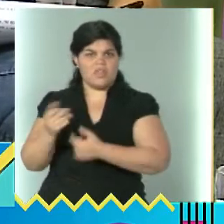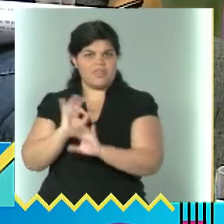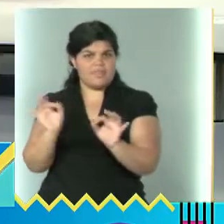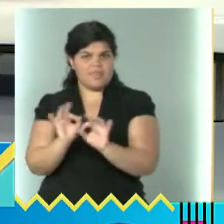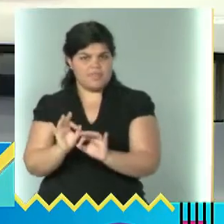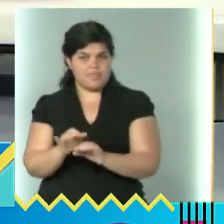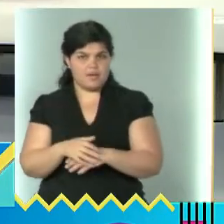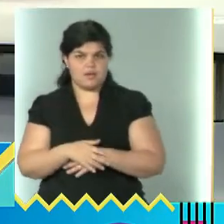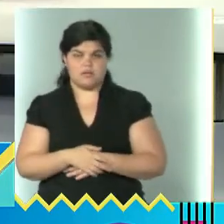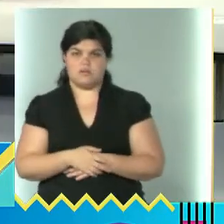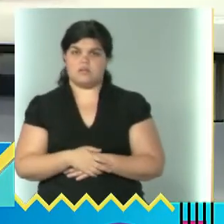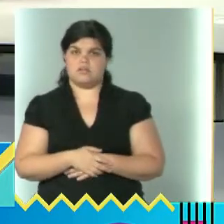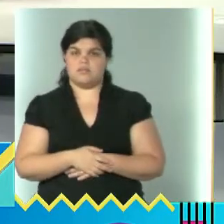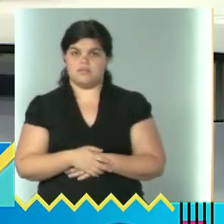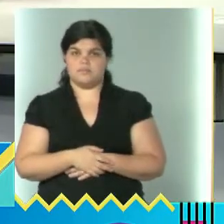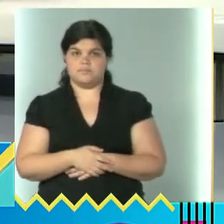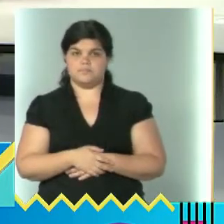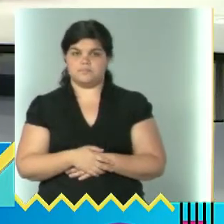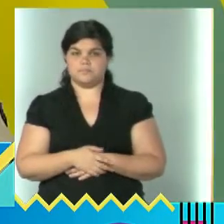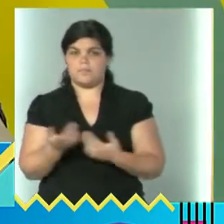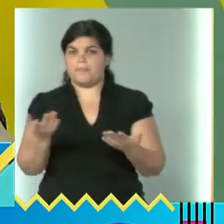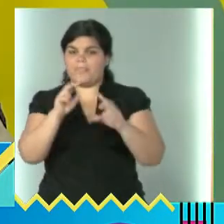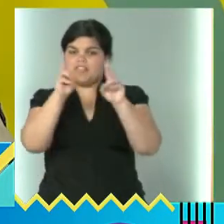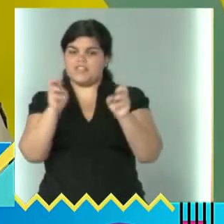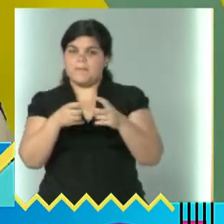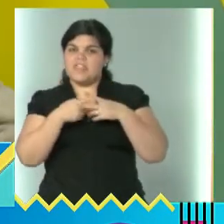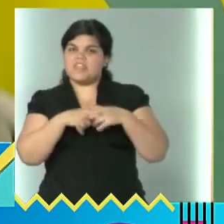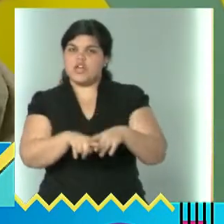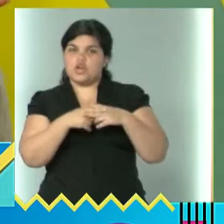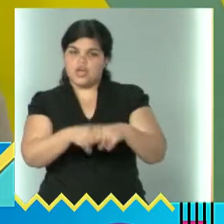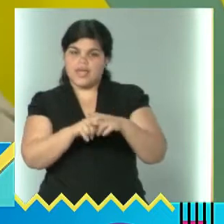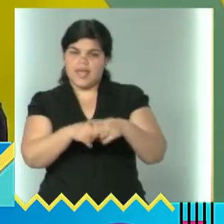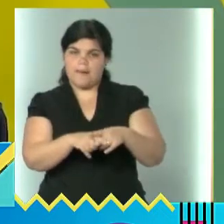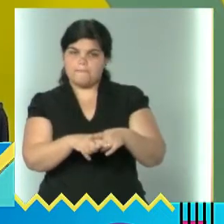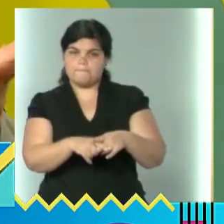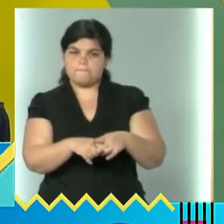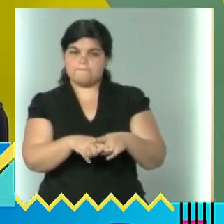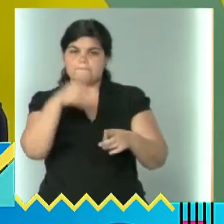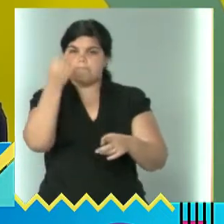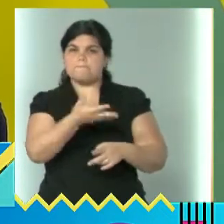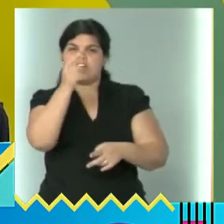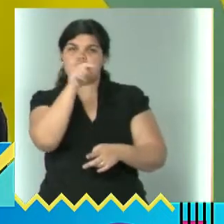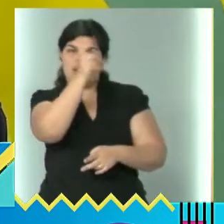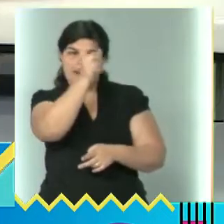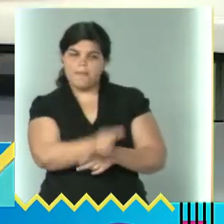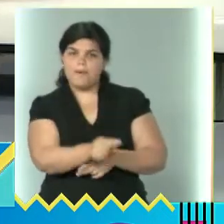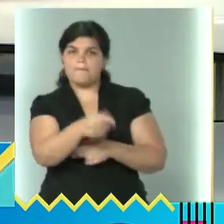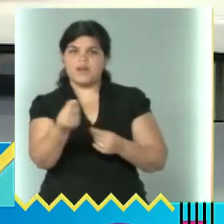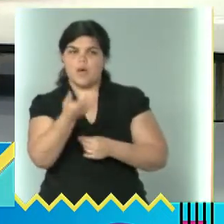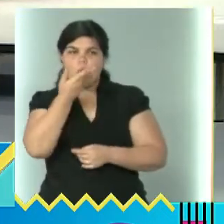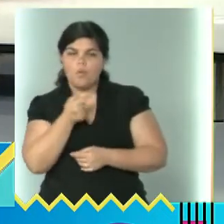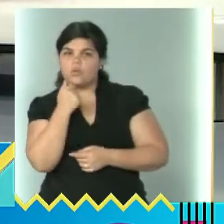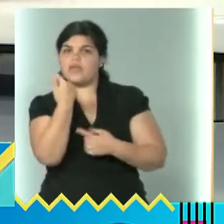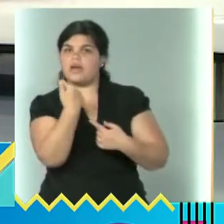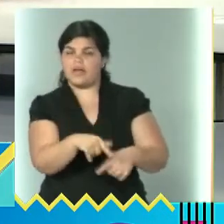¿no? Entonces, tecnologías de personalización para lograr lo que dice Nicolás, ahorro de tiempo